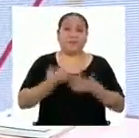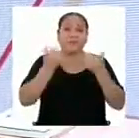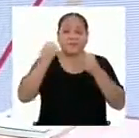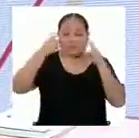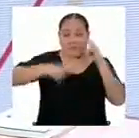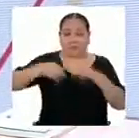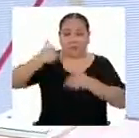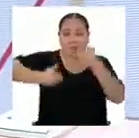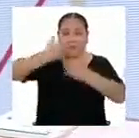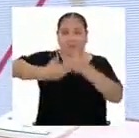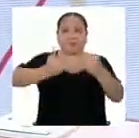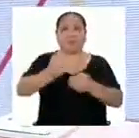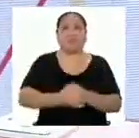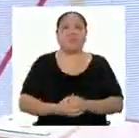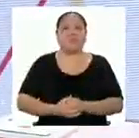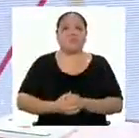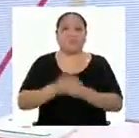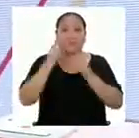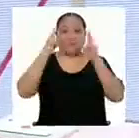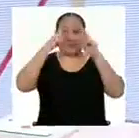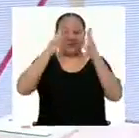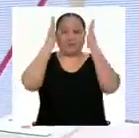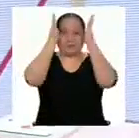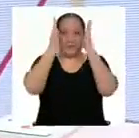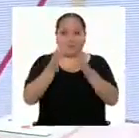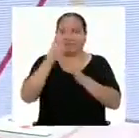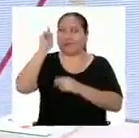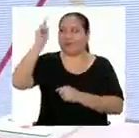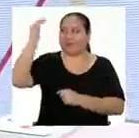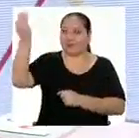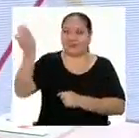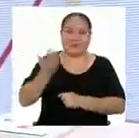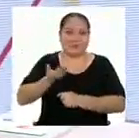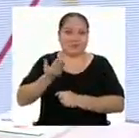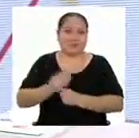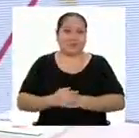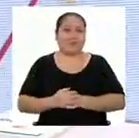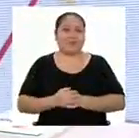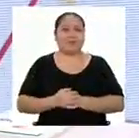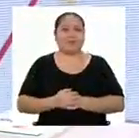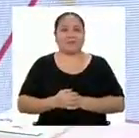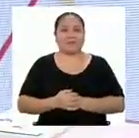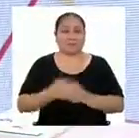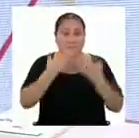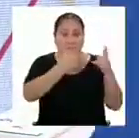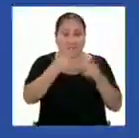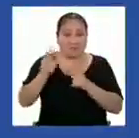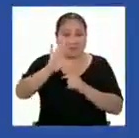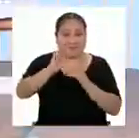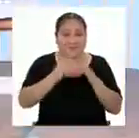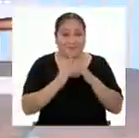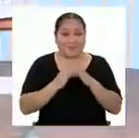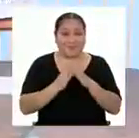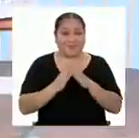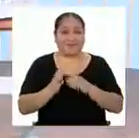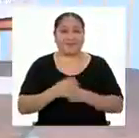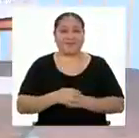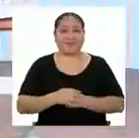proceso. Vamos a seguir atentamente lo que la profesora ha preparado para mostrarnos. ¿Listas y listos en casa?